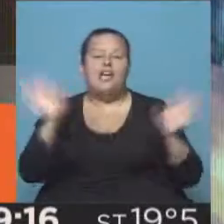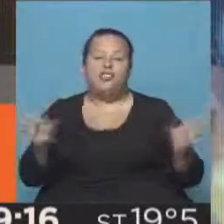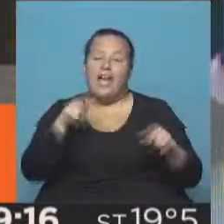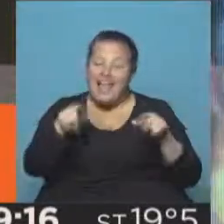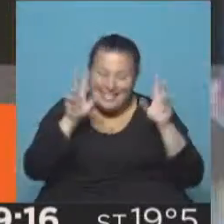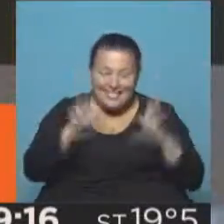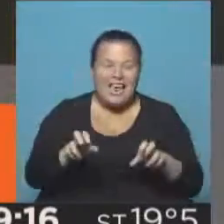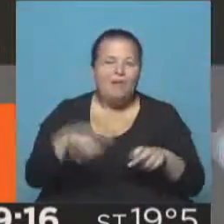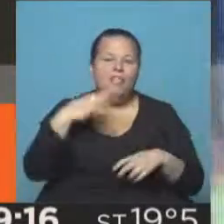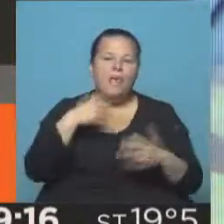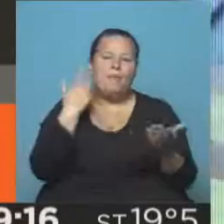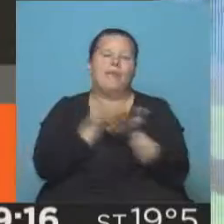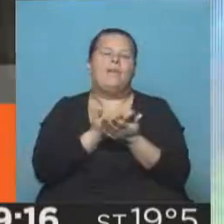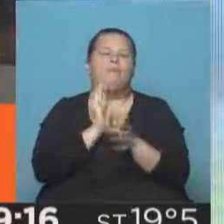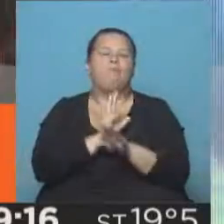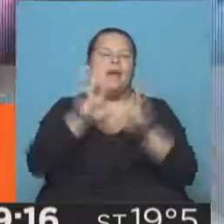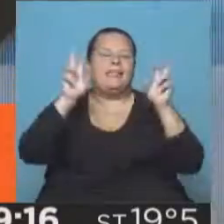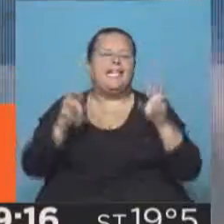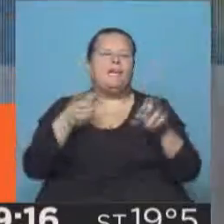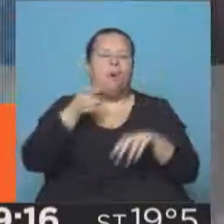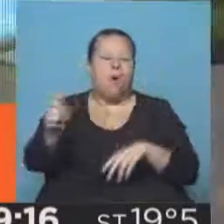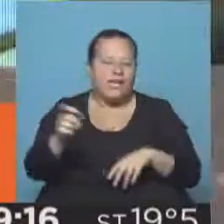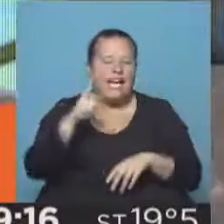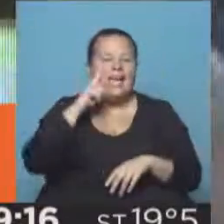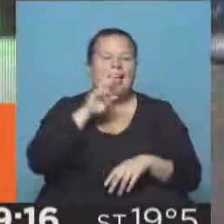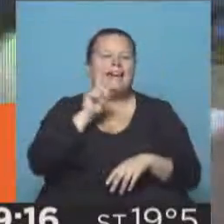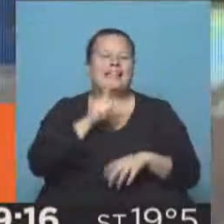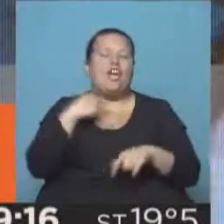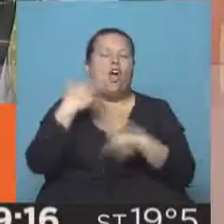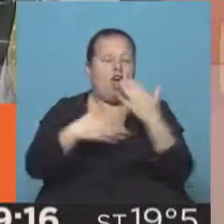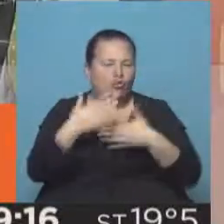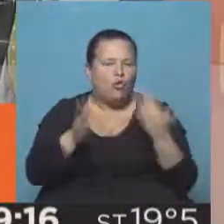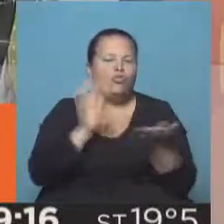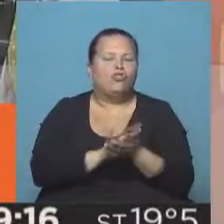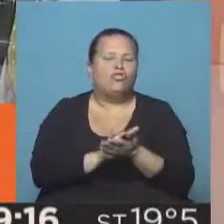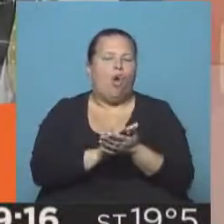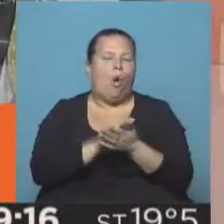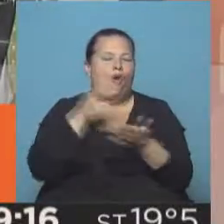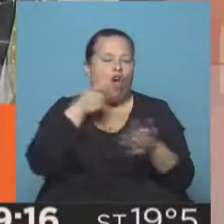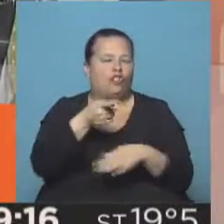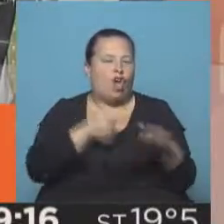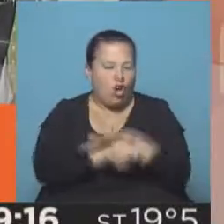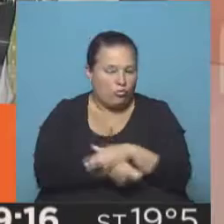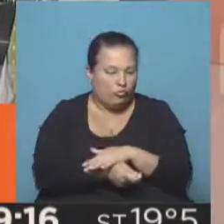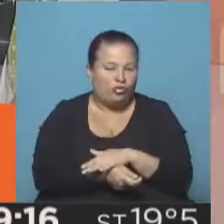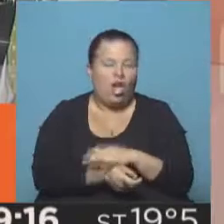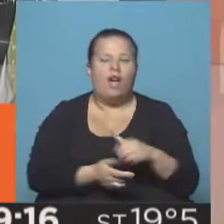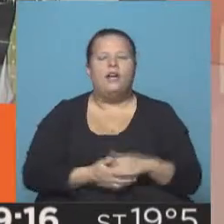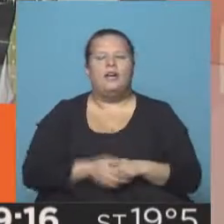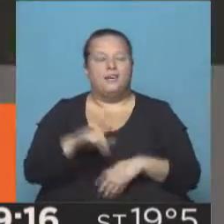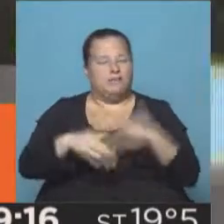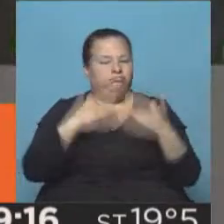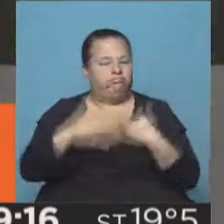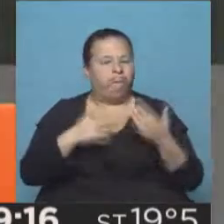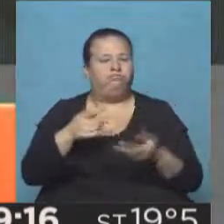esos casos habría que plantear lo que se llama una causa juzgada irrita, que también es otro avance en temas de anticorrupción. Es un